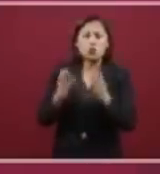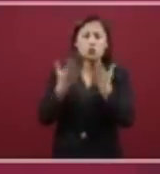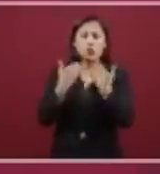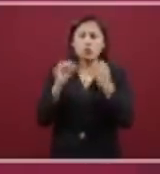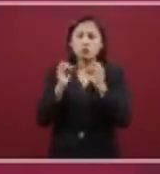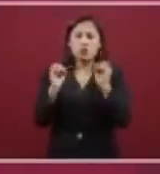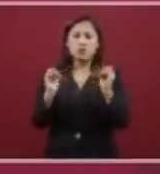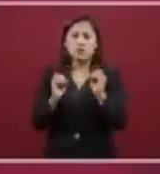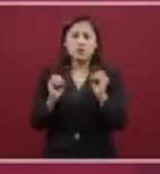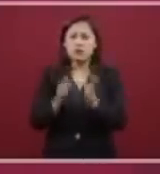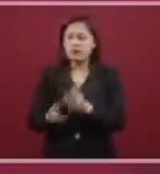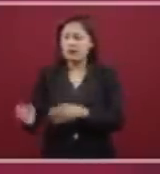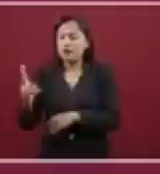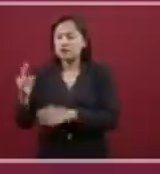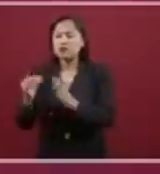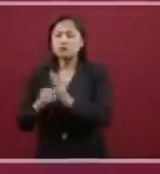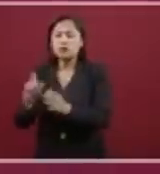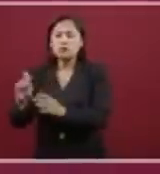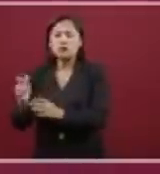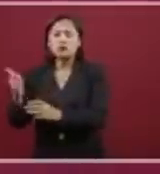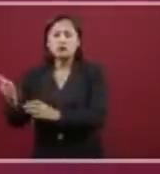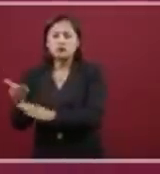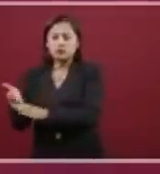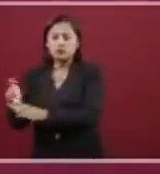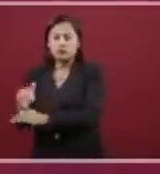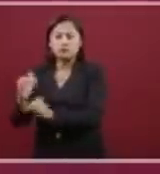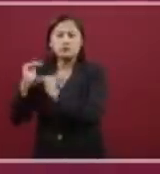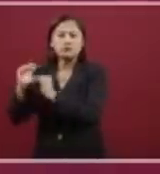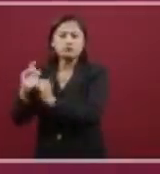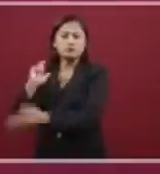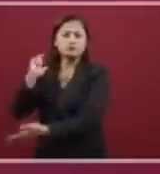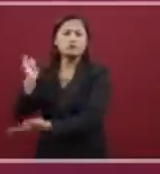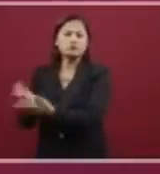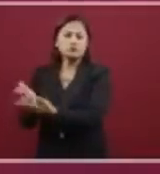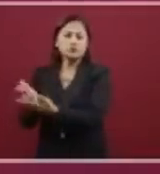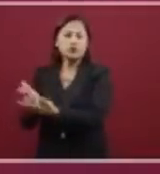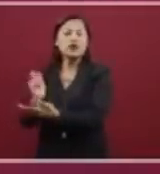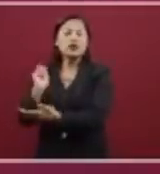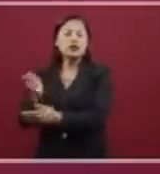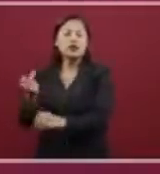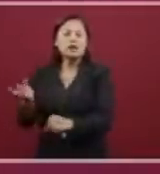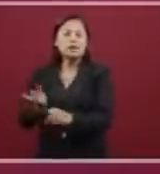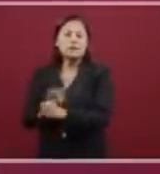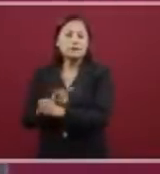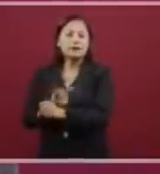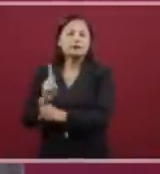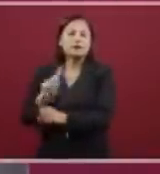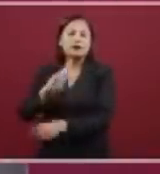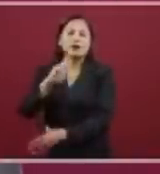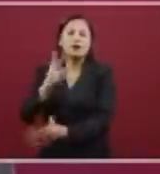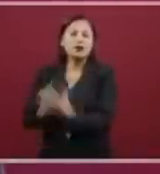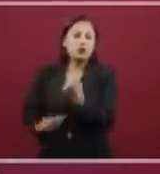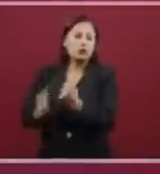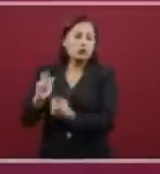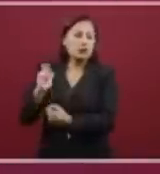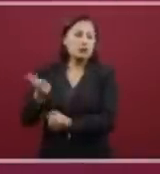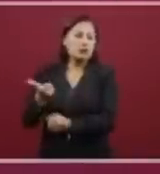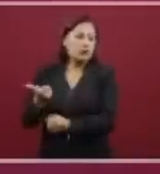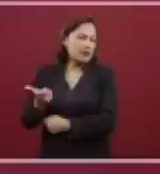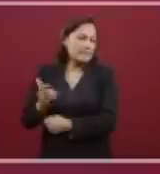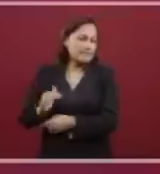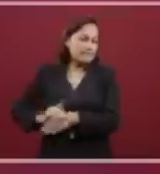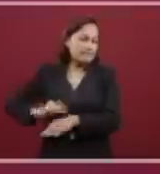2026 lo que representaba prácticamente pagar el doble del valor de la fibra al final del contrato